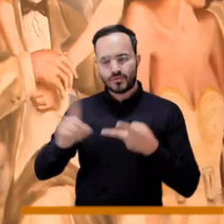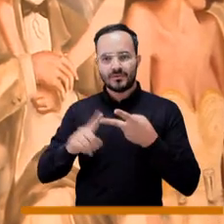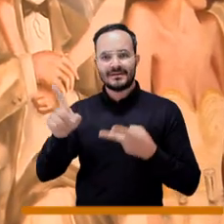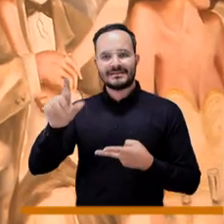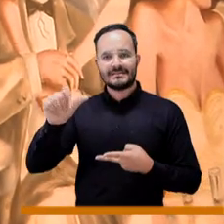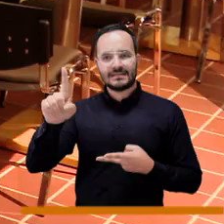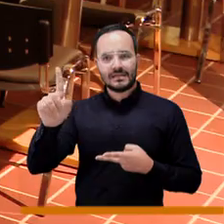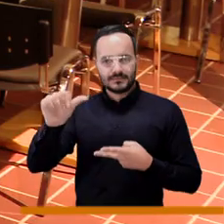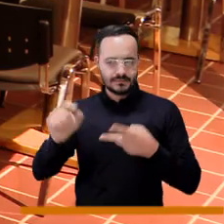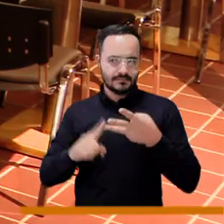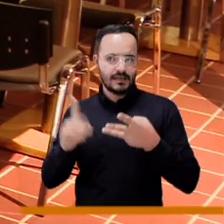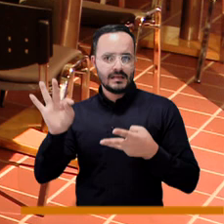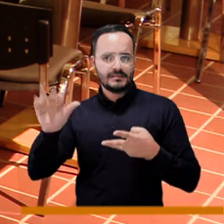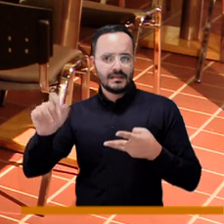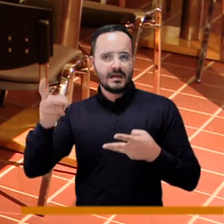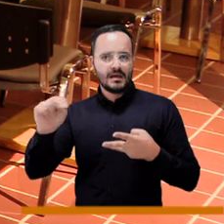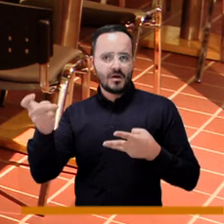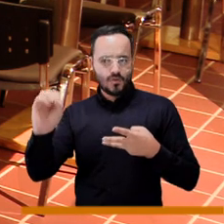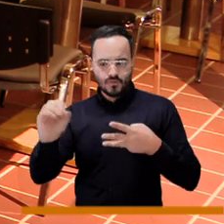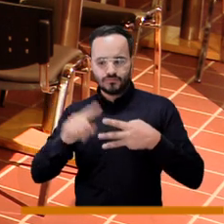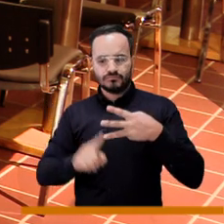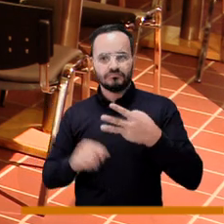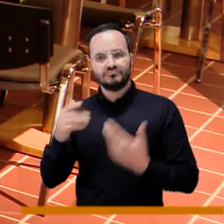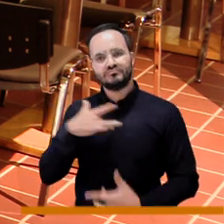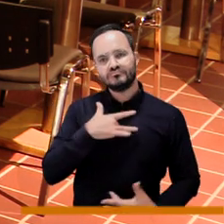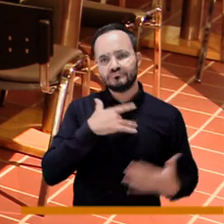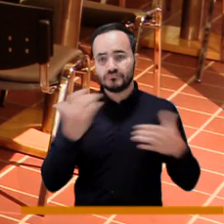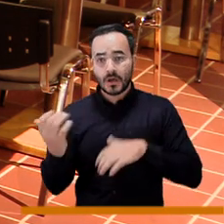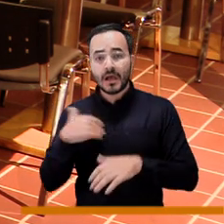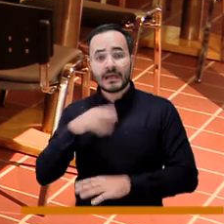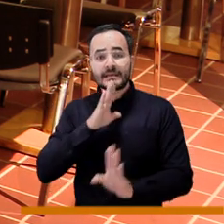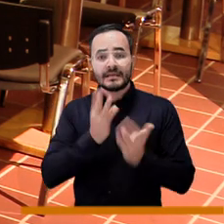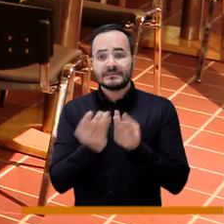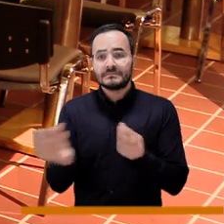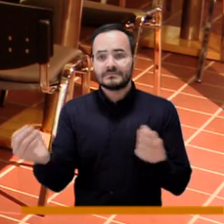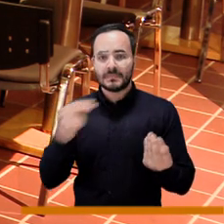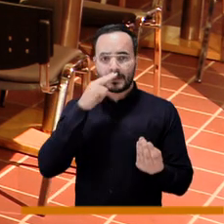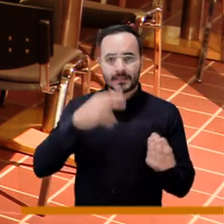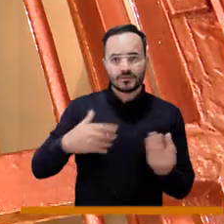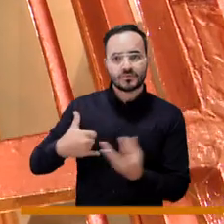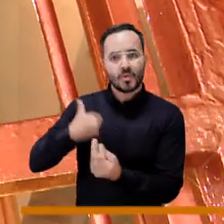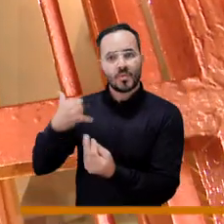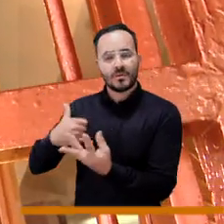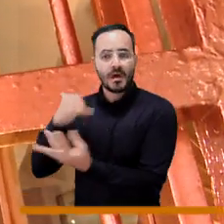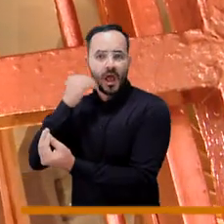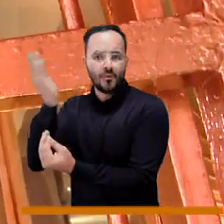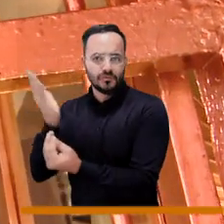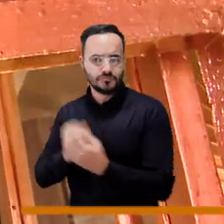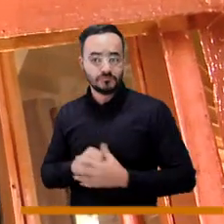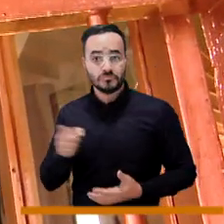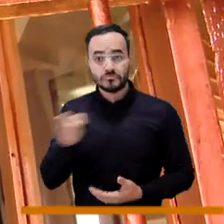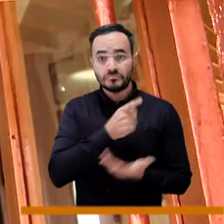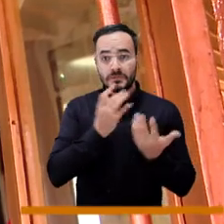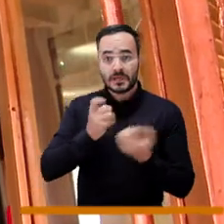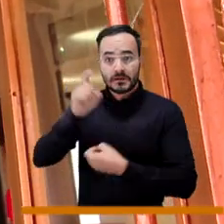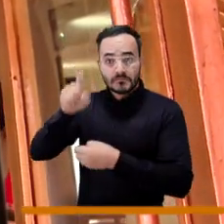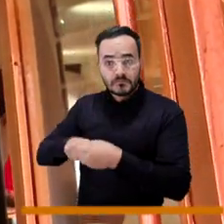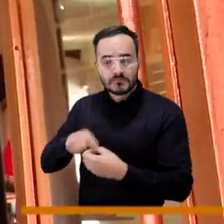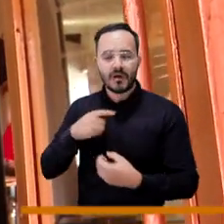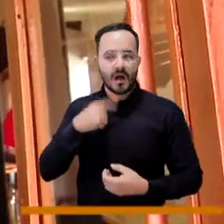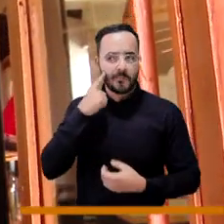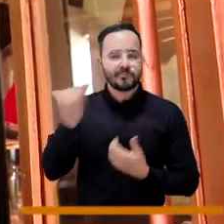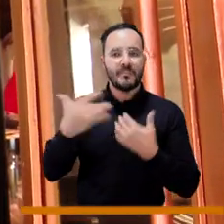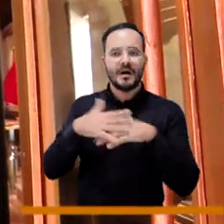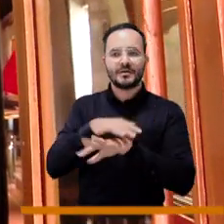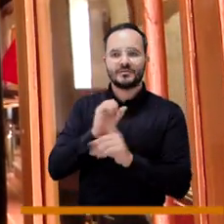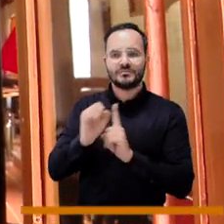tres clases. Clases de porro, de tango y de salsa, para niños, jóvenes y adultos. En caso tal de que se quieran